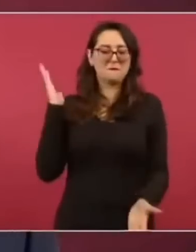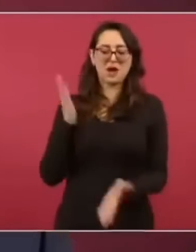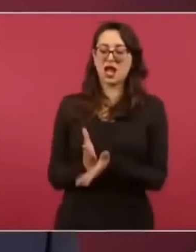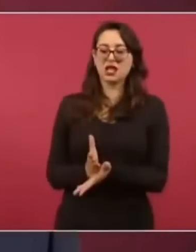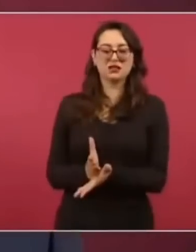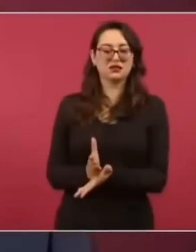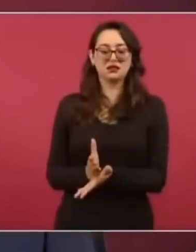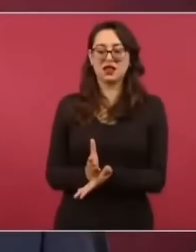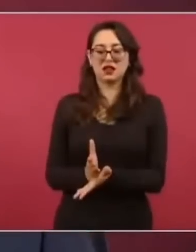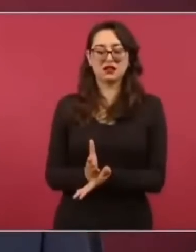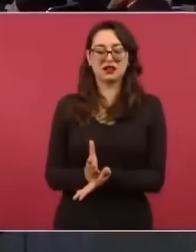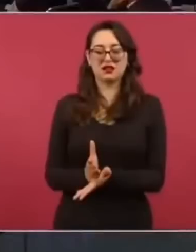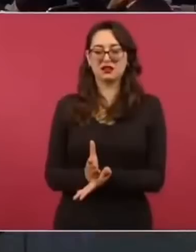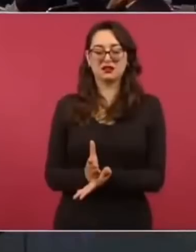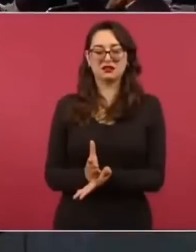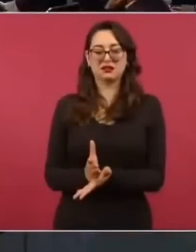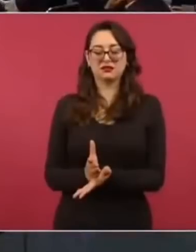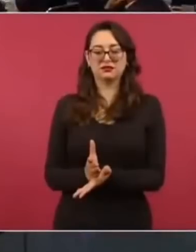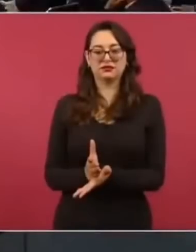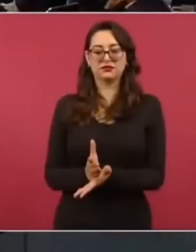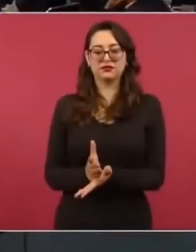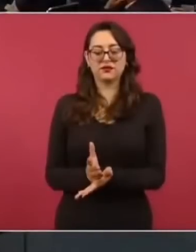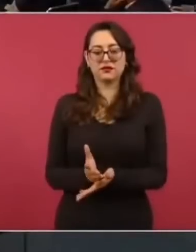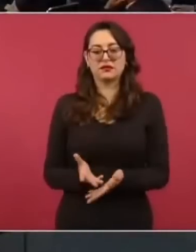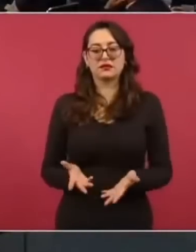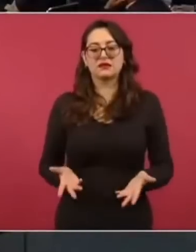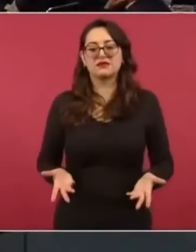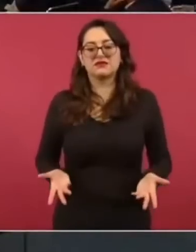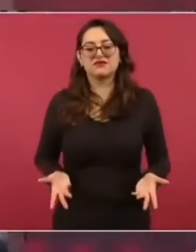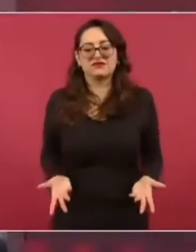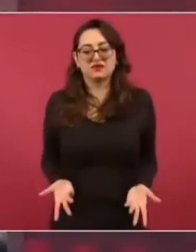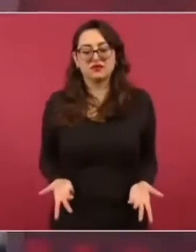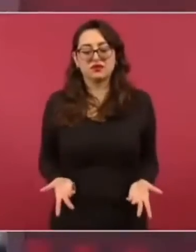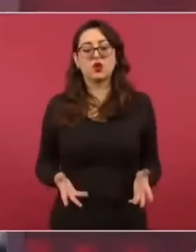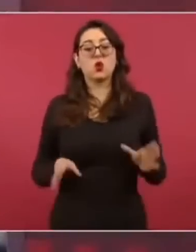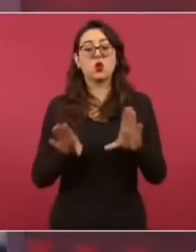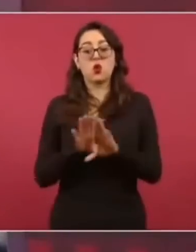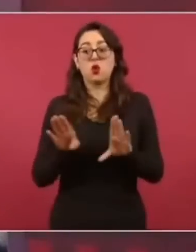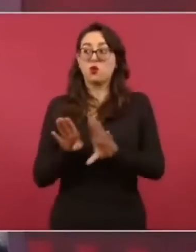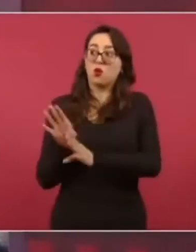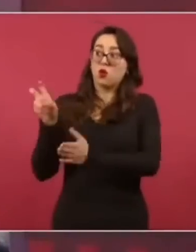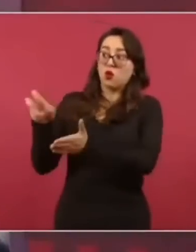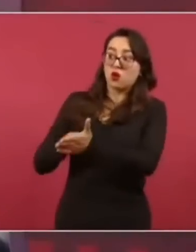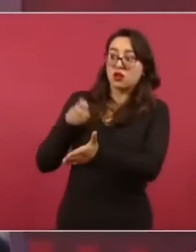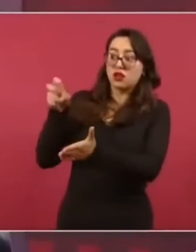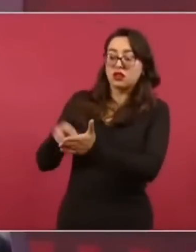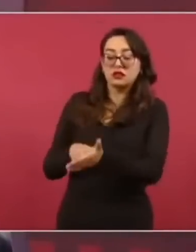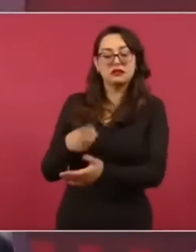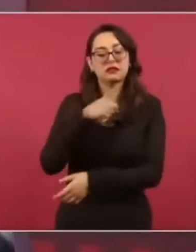¿qué hacer? No hay más que el método democrático,